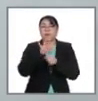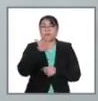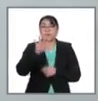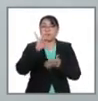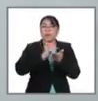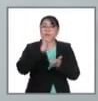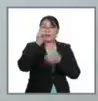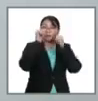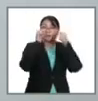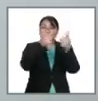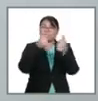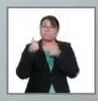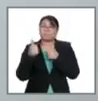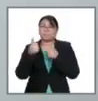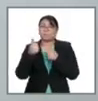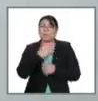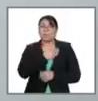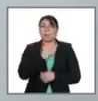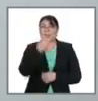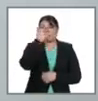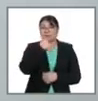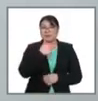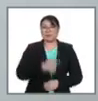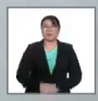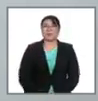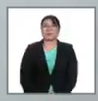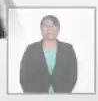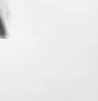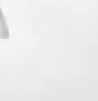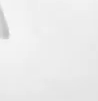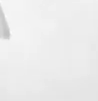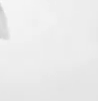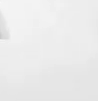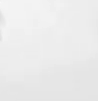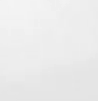gracias por habernos acompañado le deseamos una muy buena noche